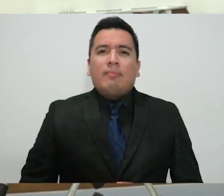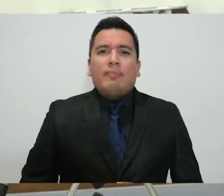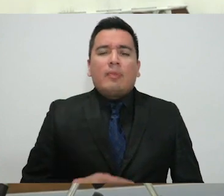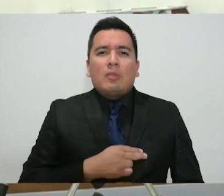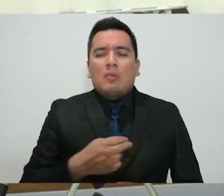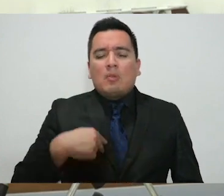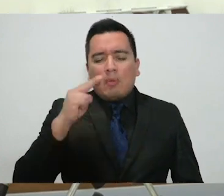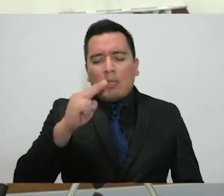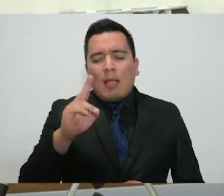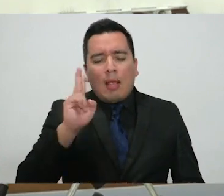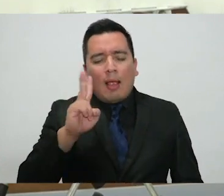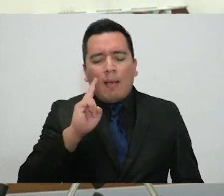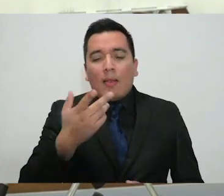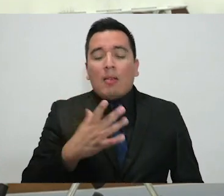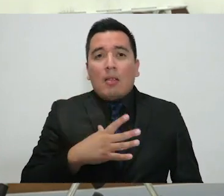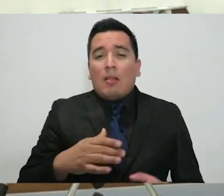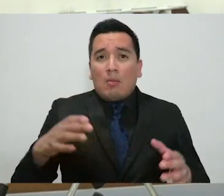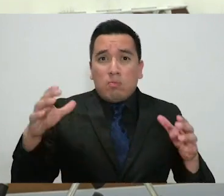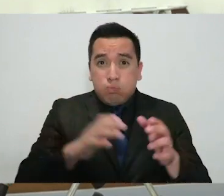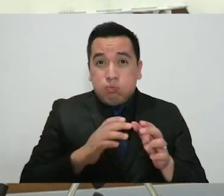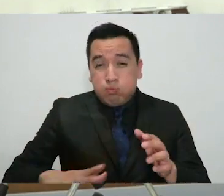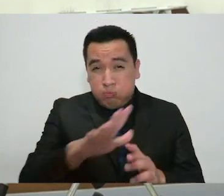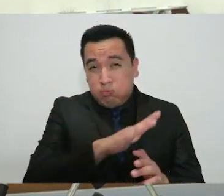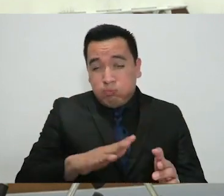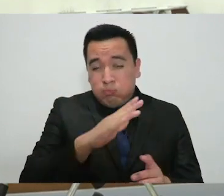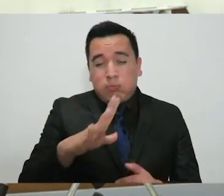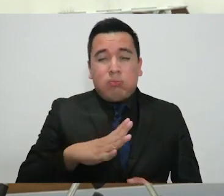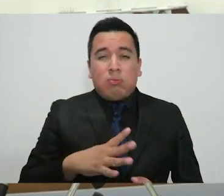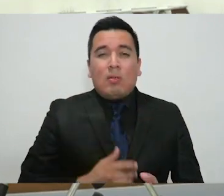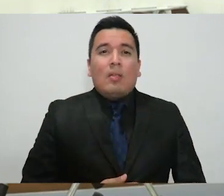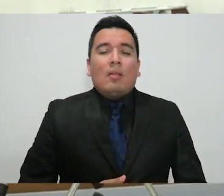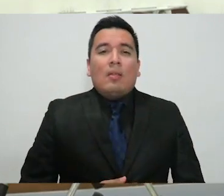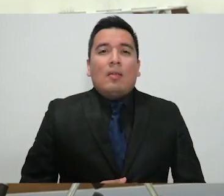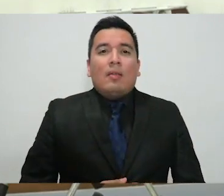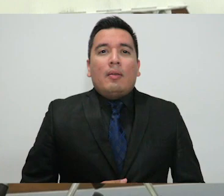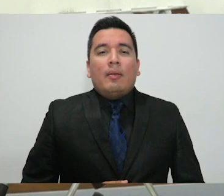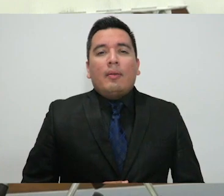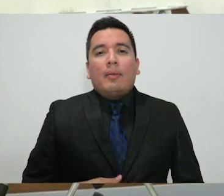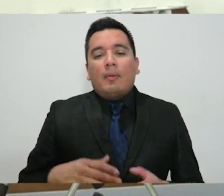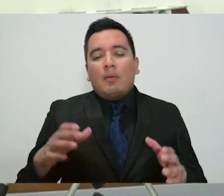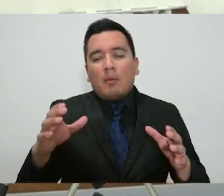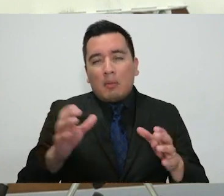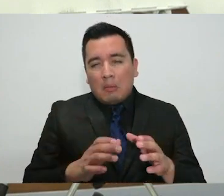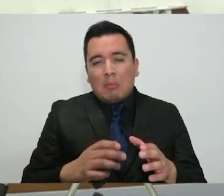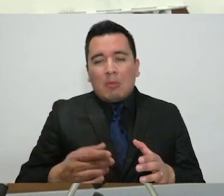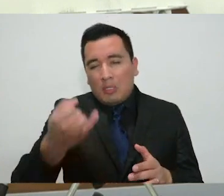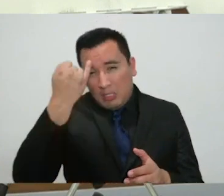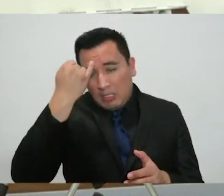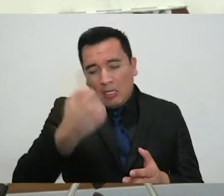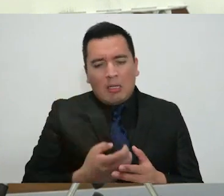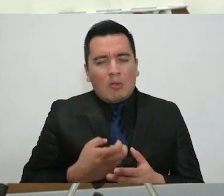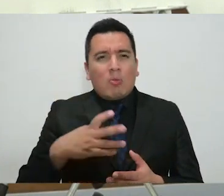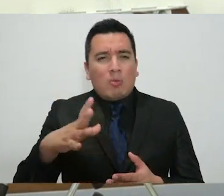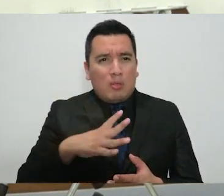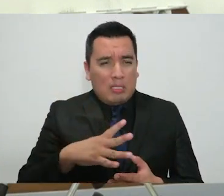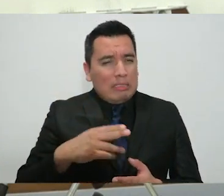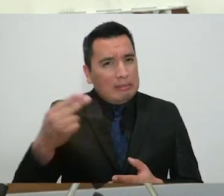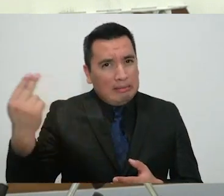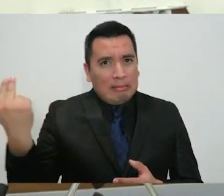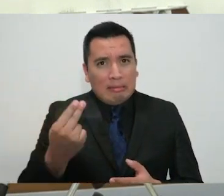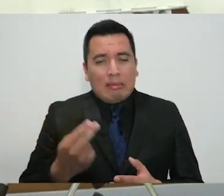identificar aquellos distritos en donde mayoritariamente estén integrados con población indígena y ahí tienen que